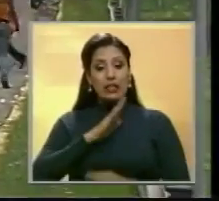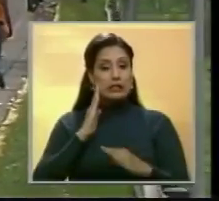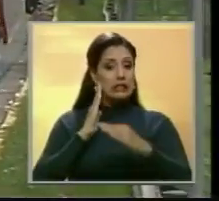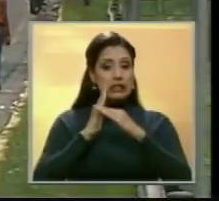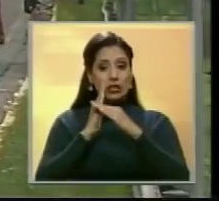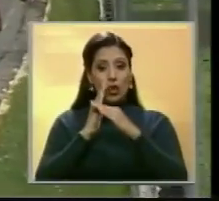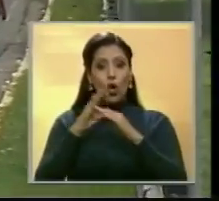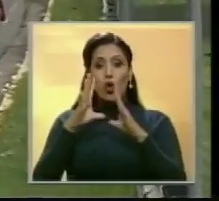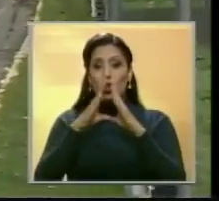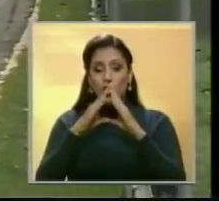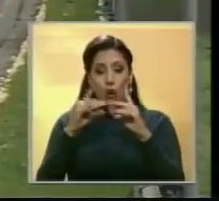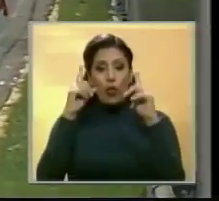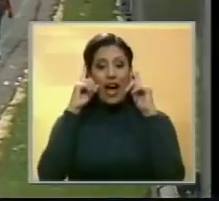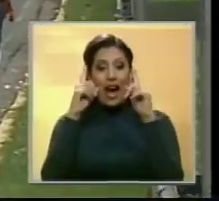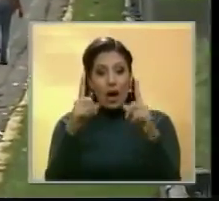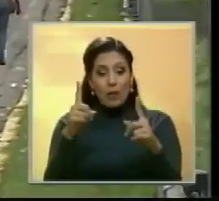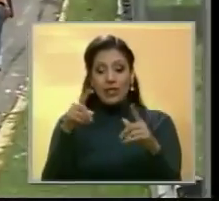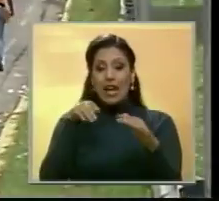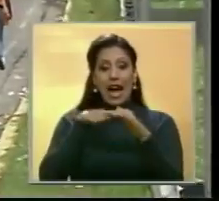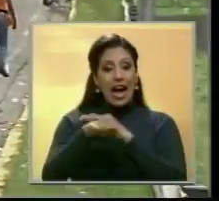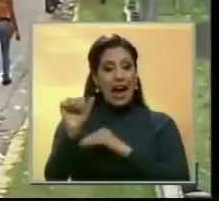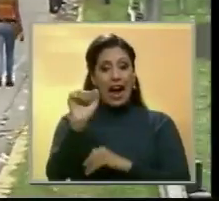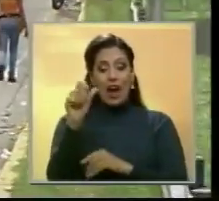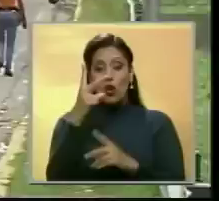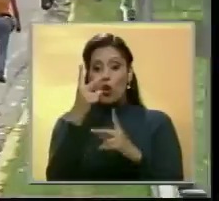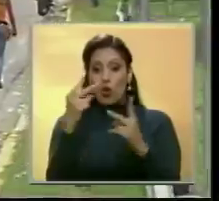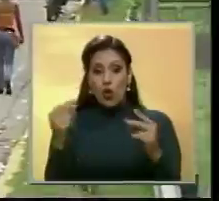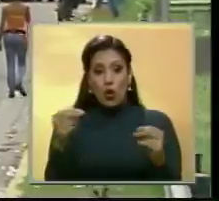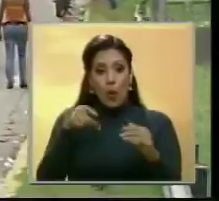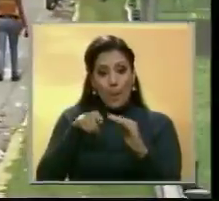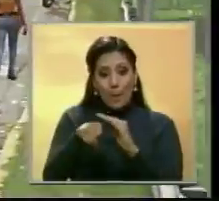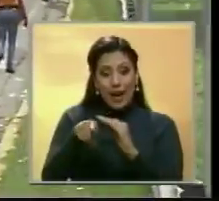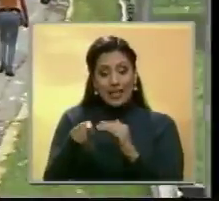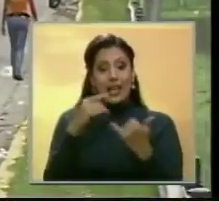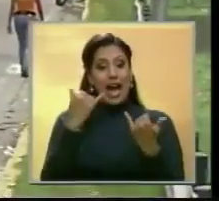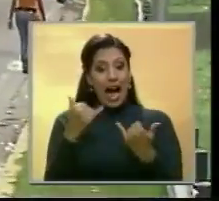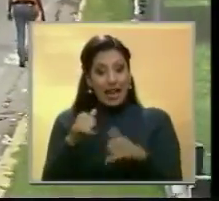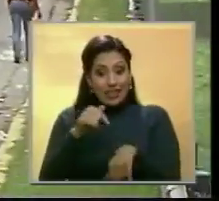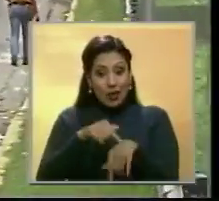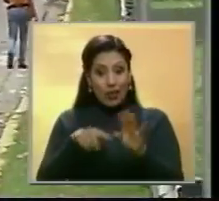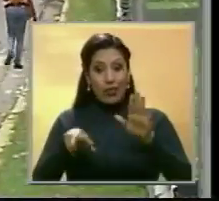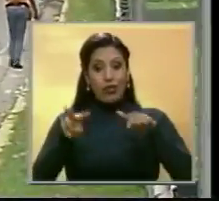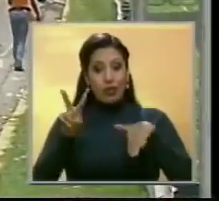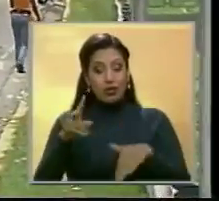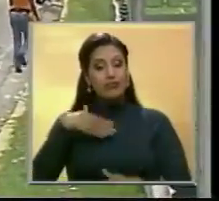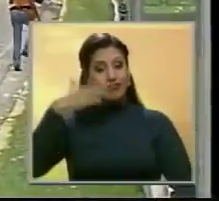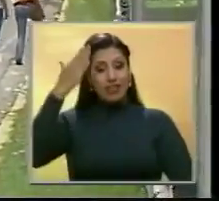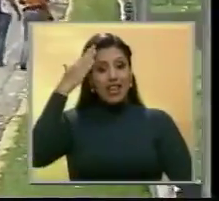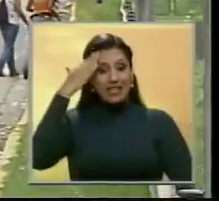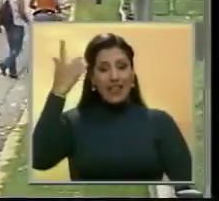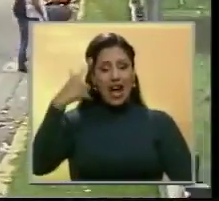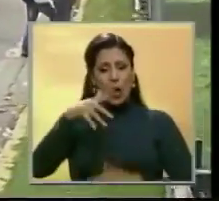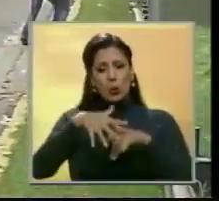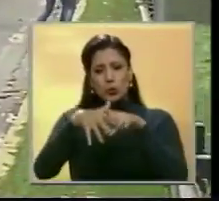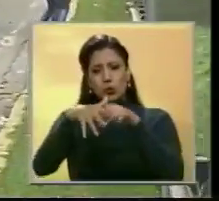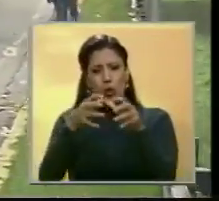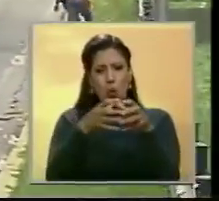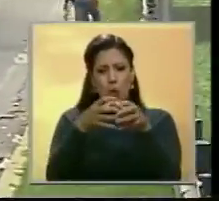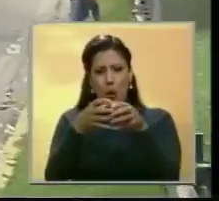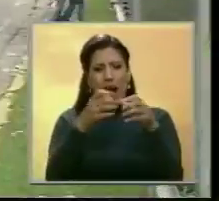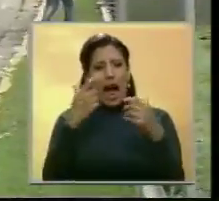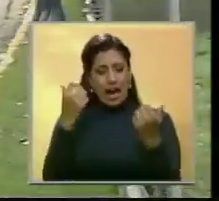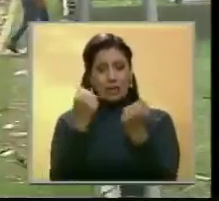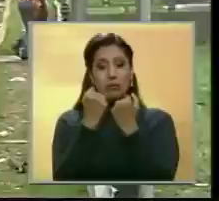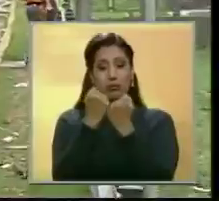paralizó totalmente el tránsito automotor por esta vía. A esta hora sabemos que se ha movilizado, aunque se mantiene aquí un